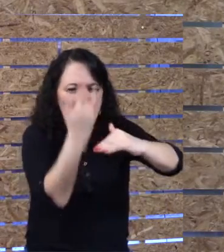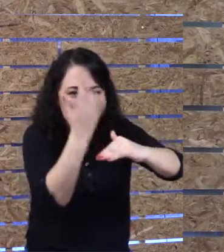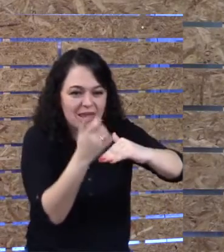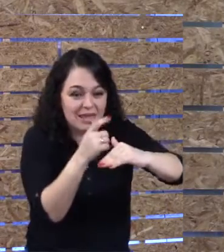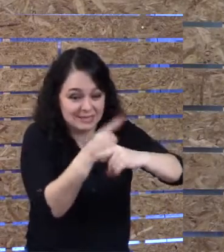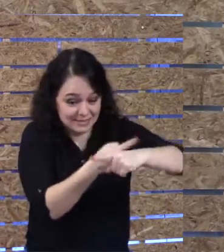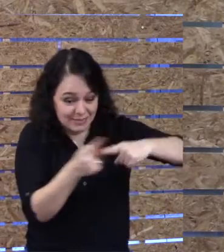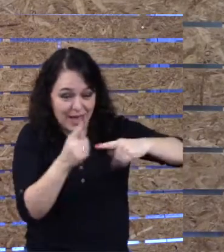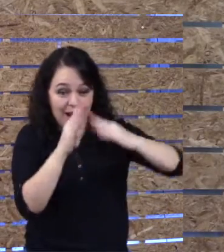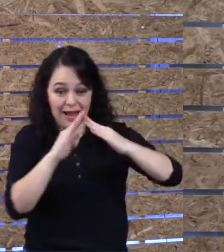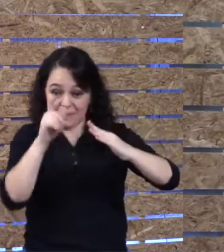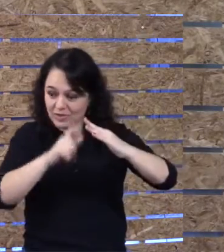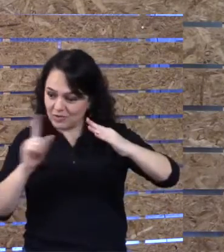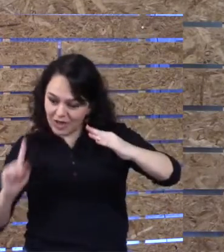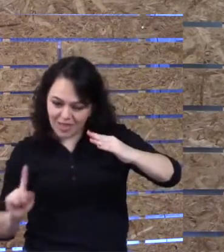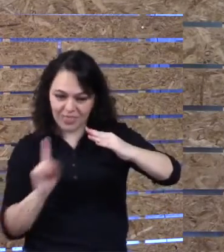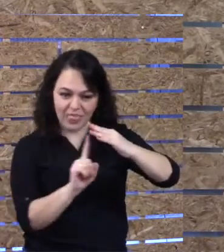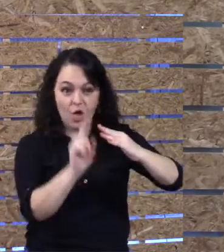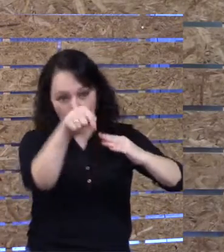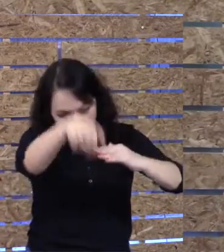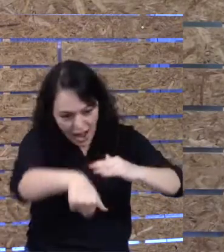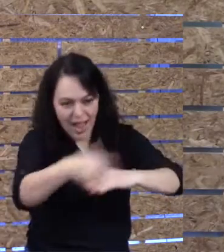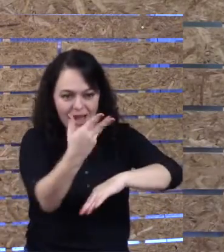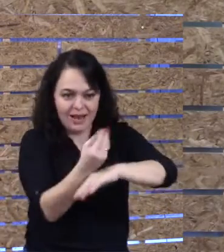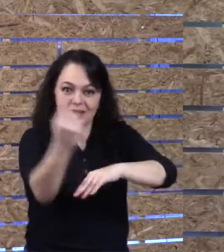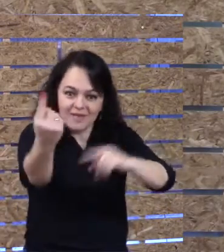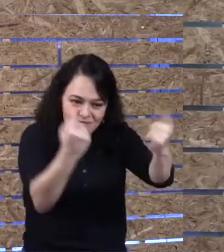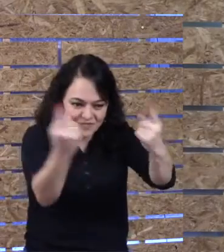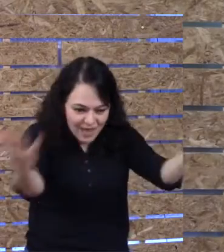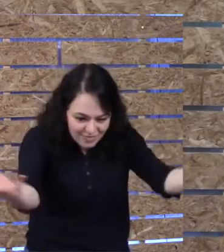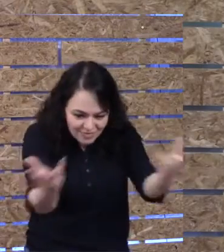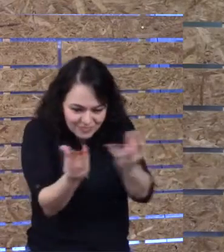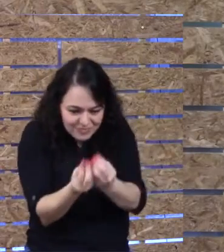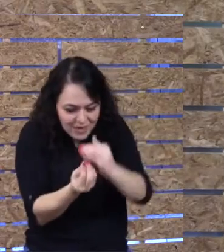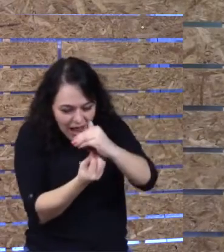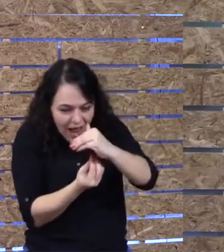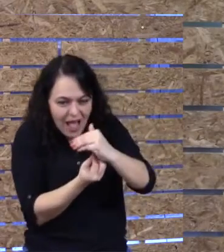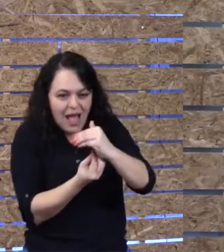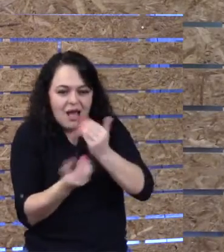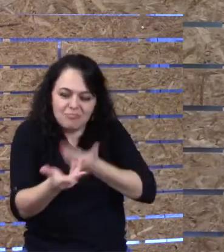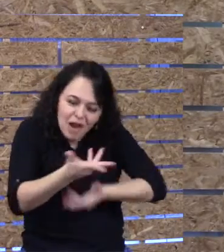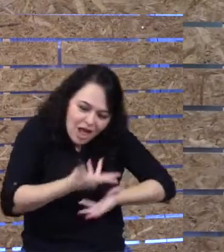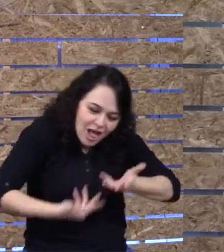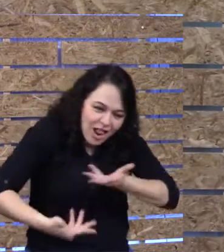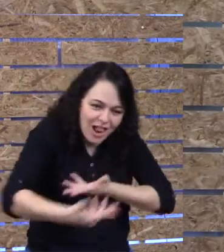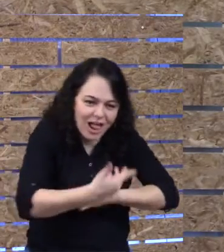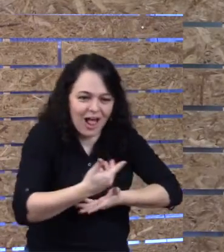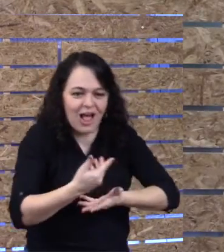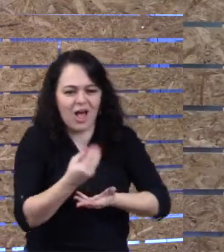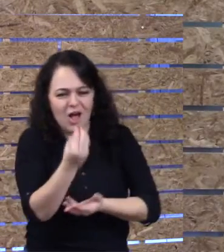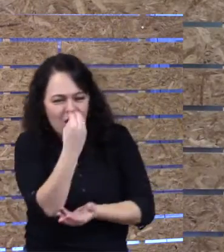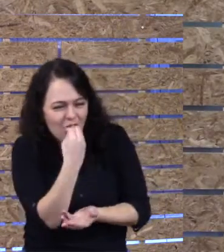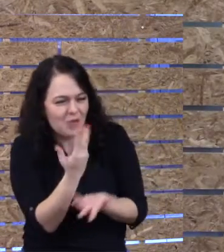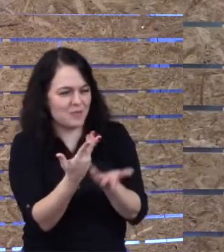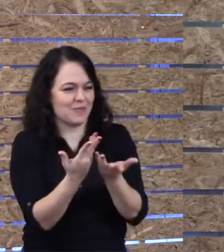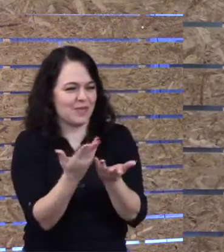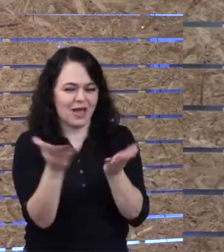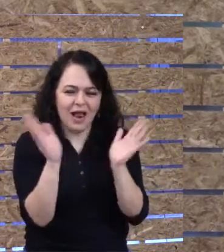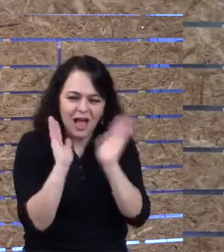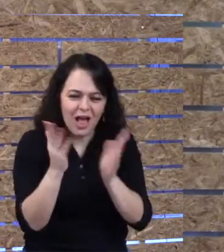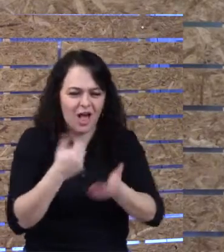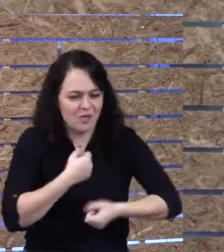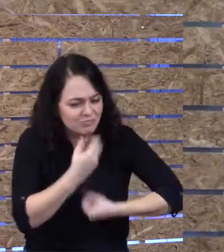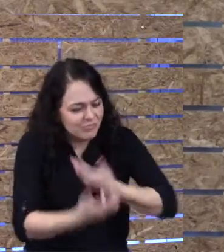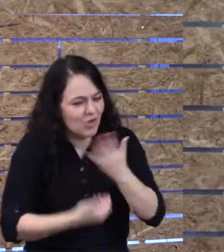persona, nos tomamos un cafecito, vienen a mi casa, nos tomamos un cafecito, hablamos, les contamos de nuestras necesidades, de nuestras luchas